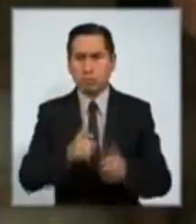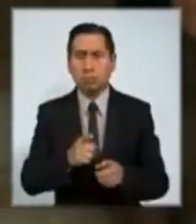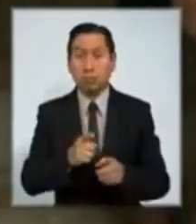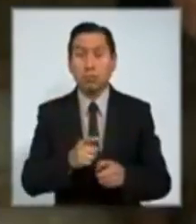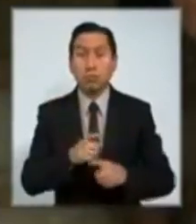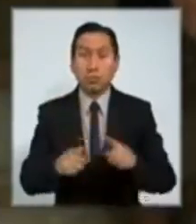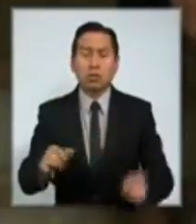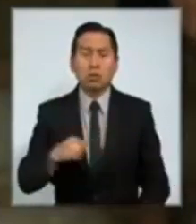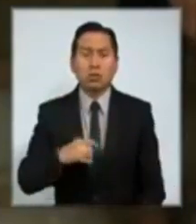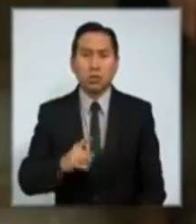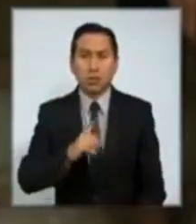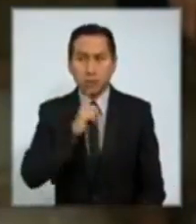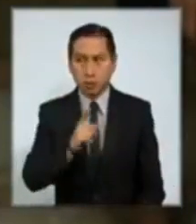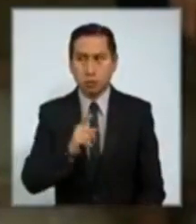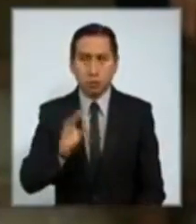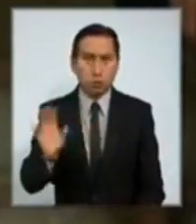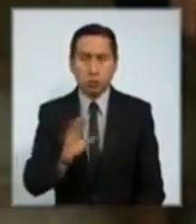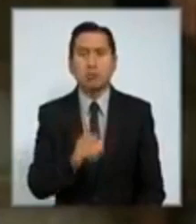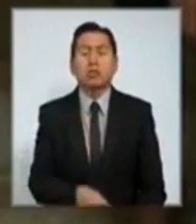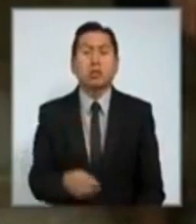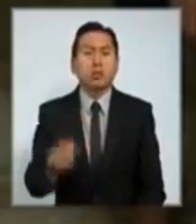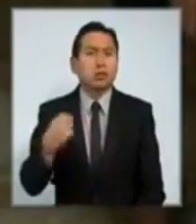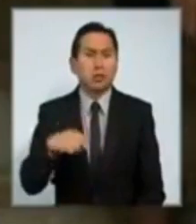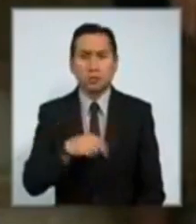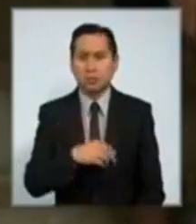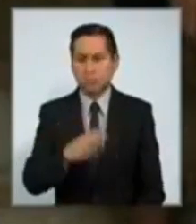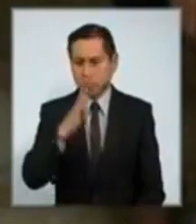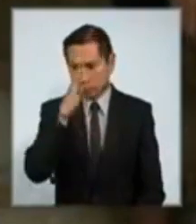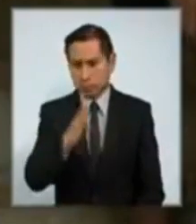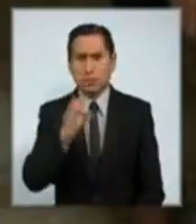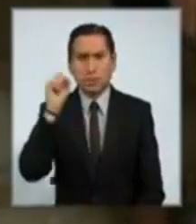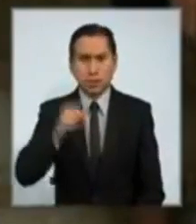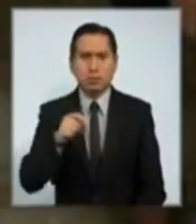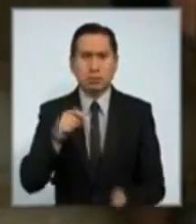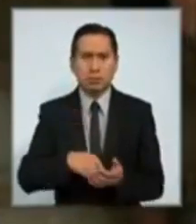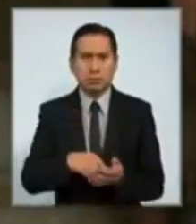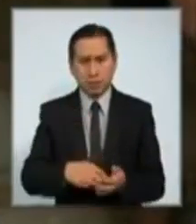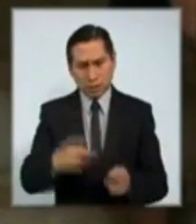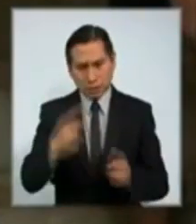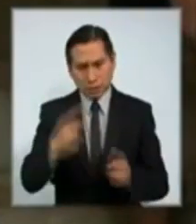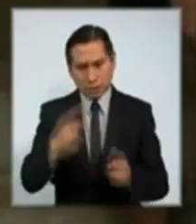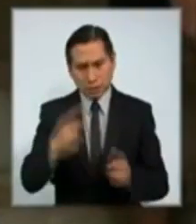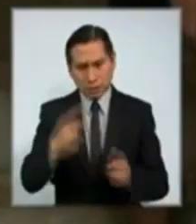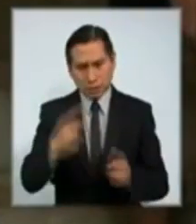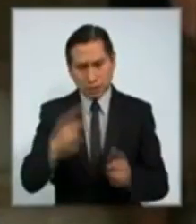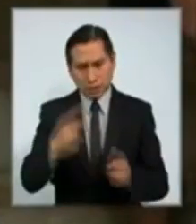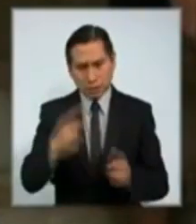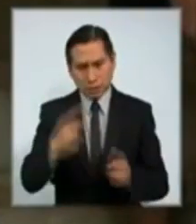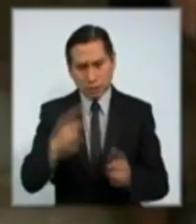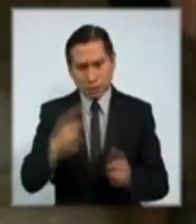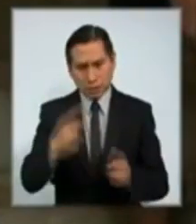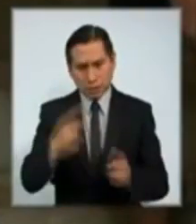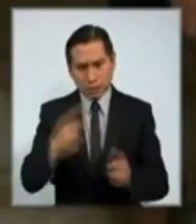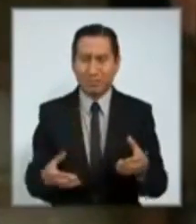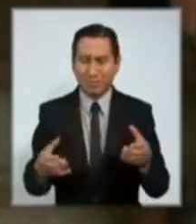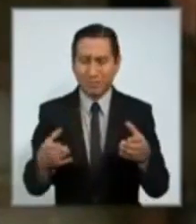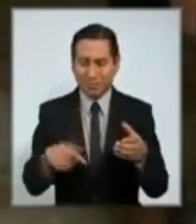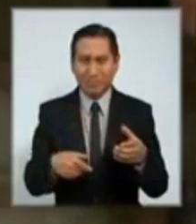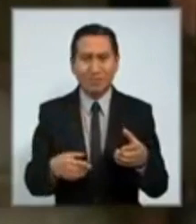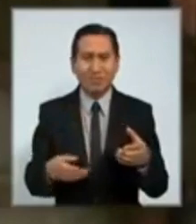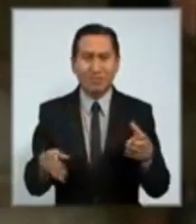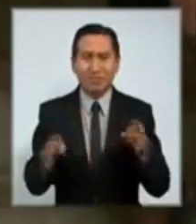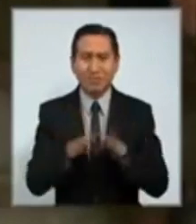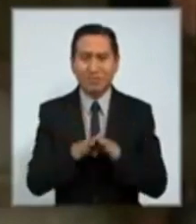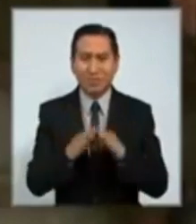les aseguro algo: seremos firmes en hacer cumplir la cuarentena. Y en esto les